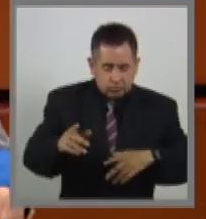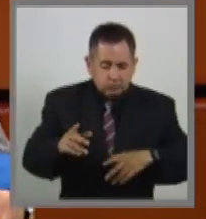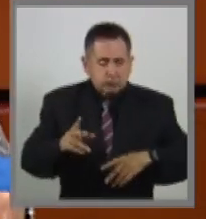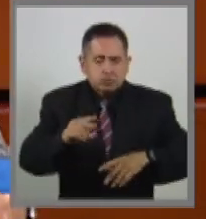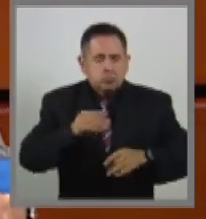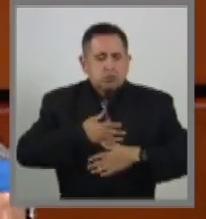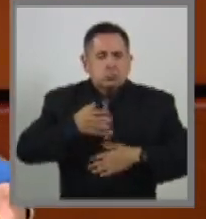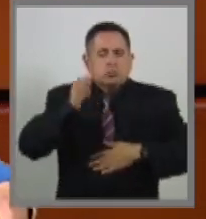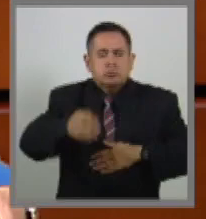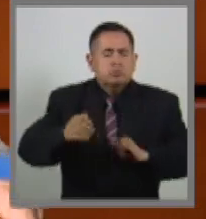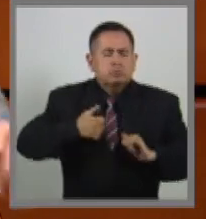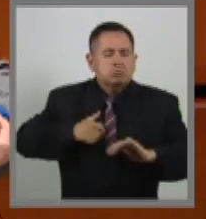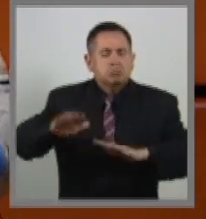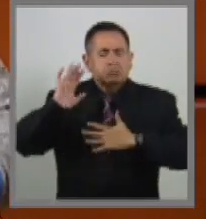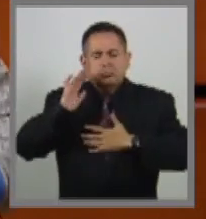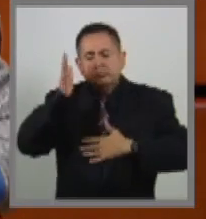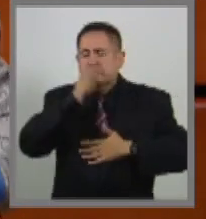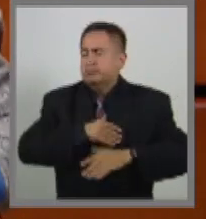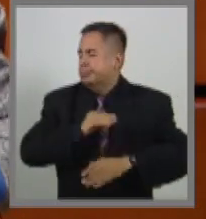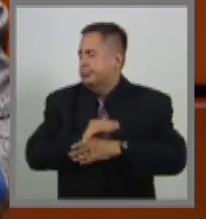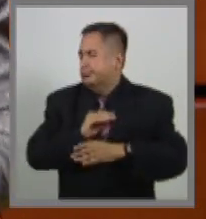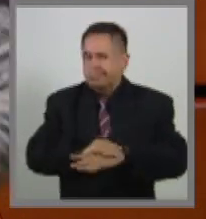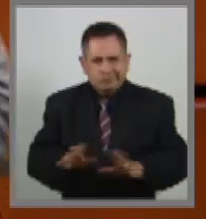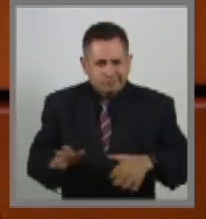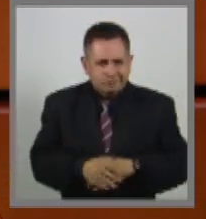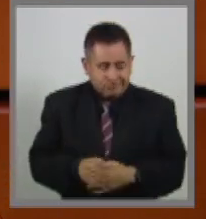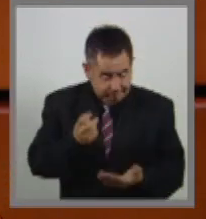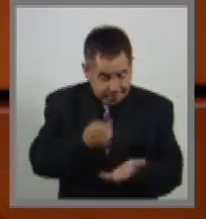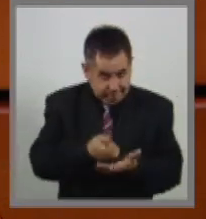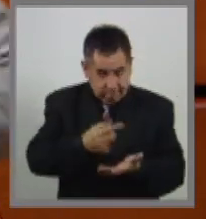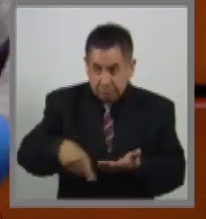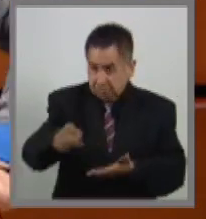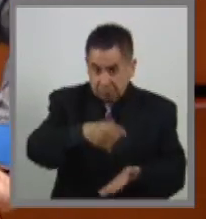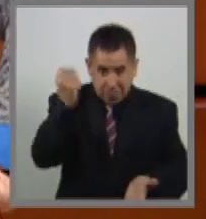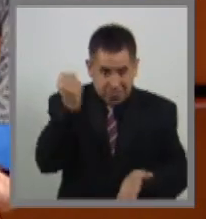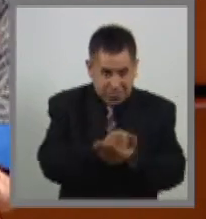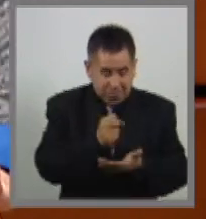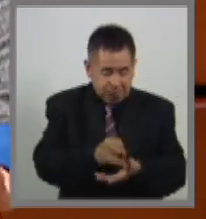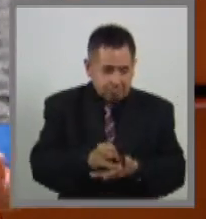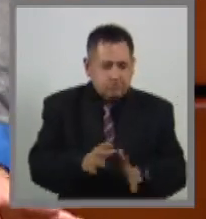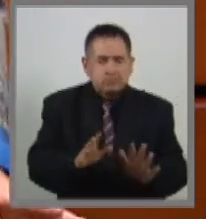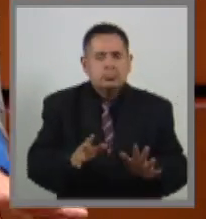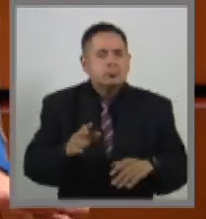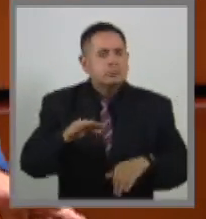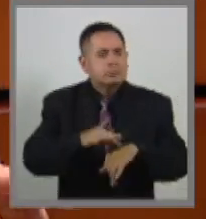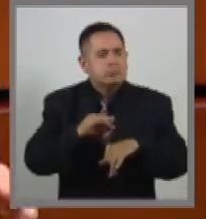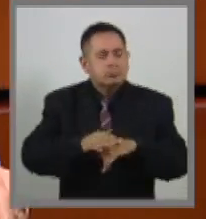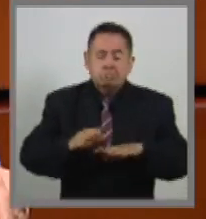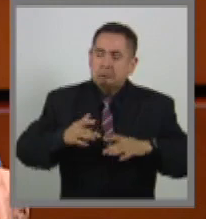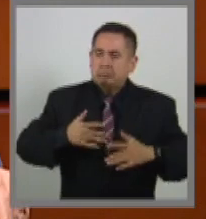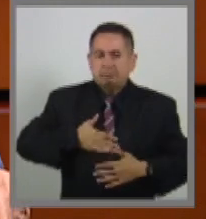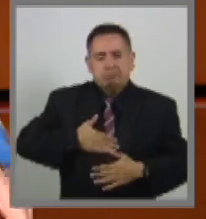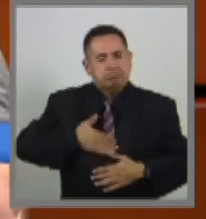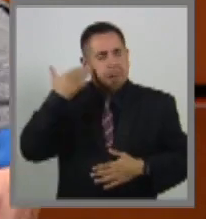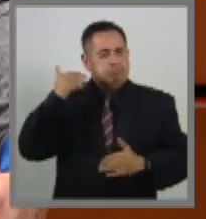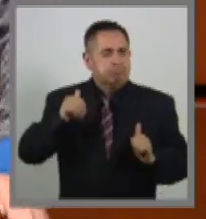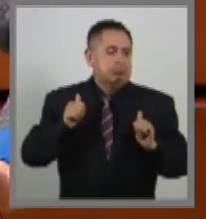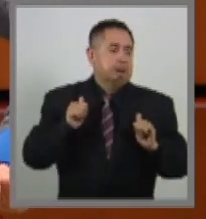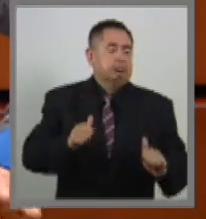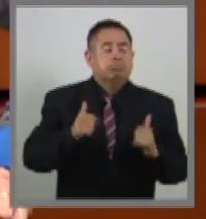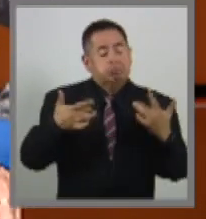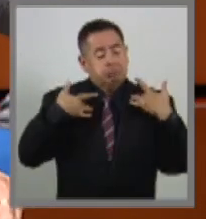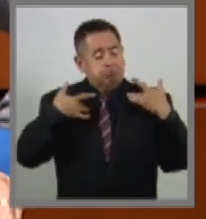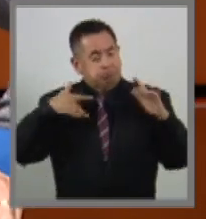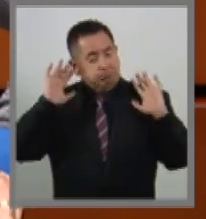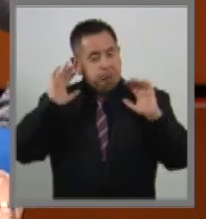asumen su juramento. Con esto que van a aprobar hoy ustedes, le están dando elementos para